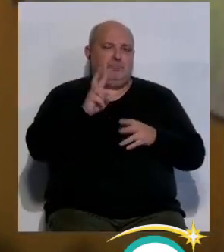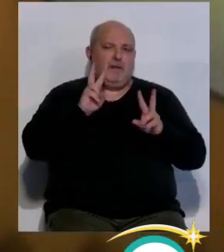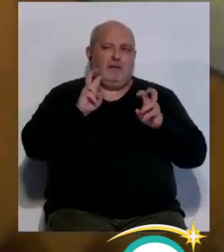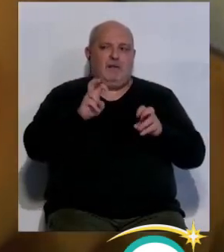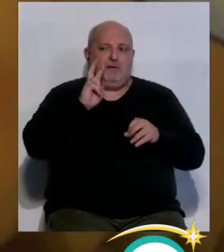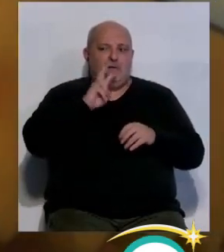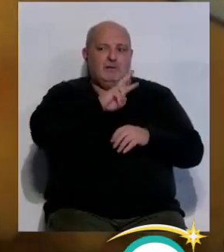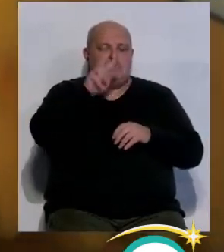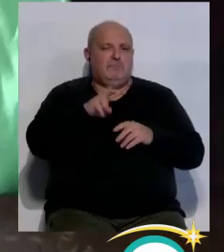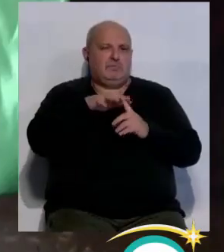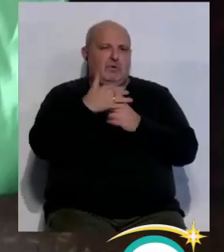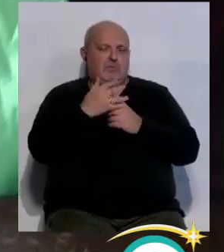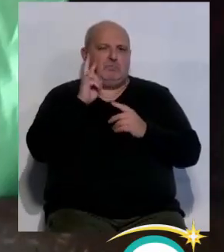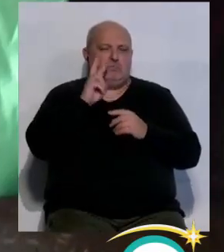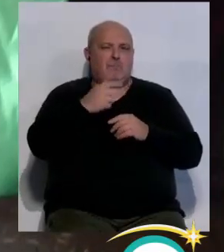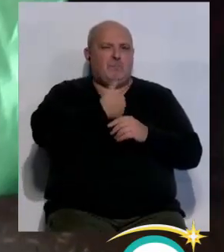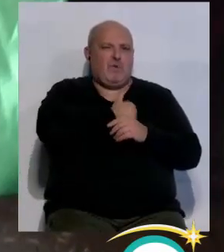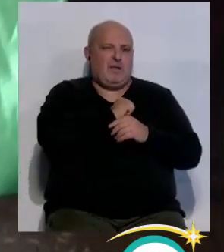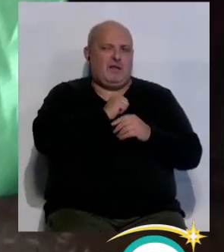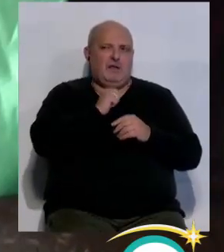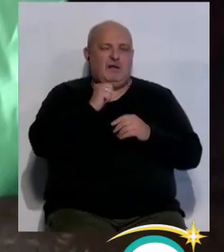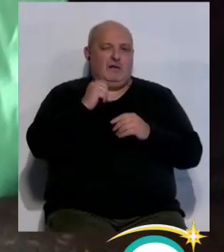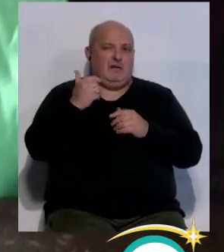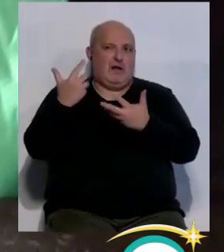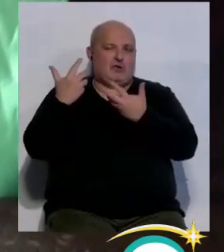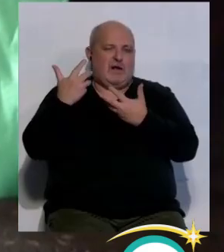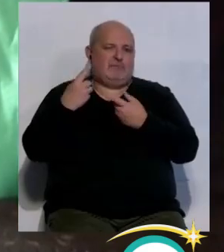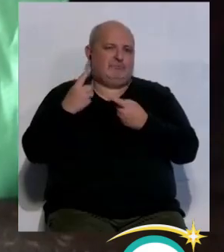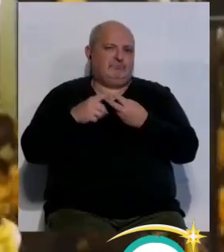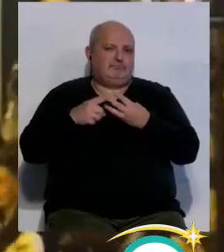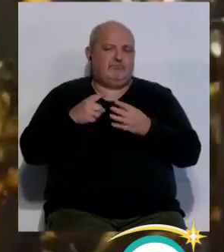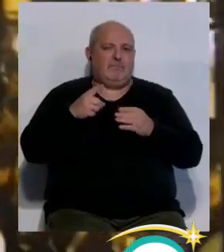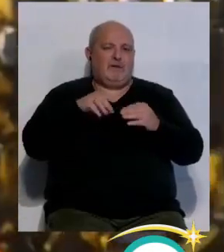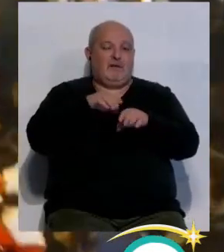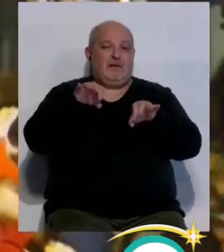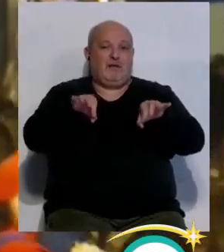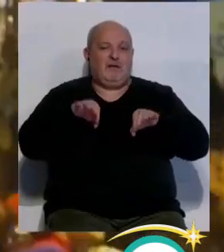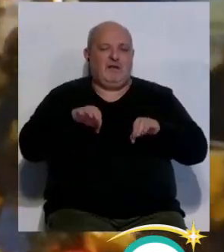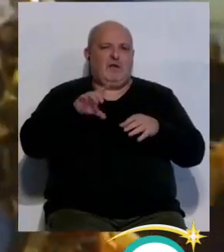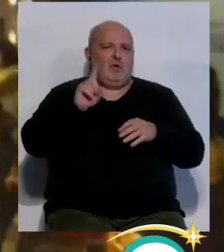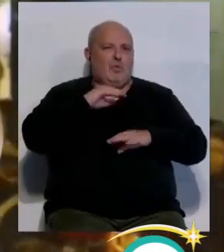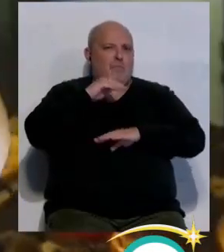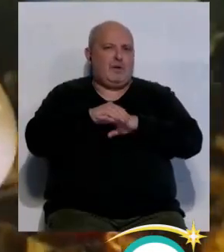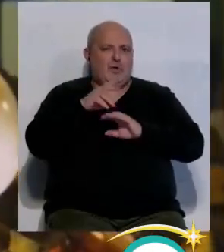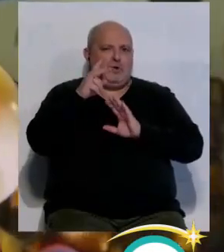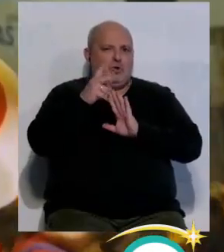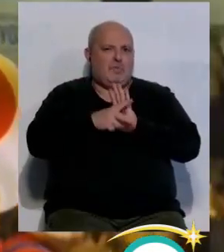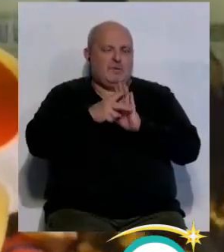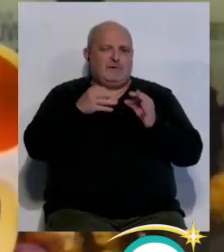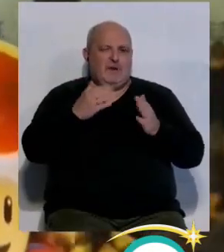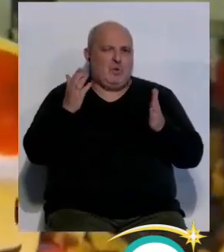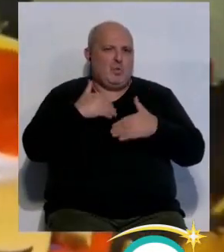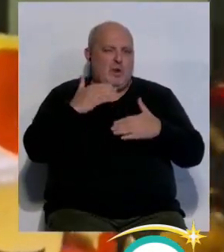y abordamos la situación, la policía, en este caso nuestra policía, nos dijo que los vehículos anteriores no estaban ya cumpliendo con las medidas de